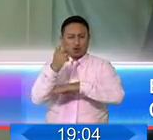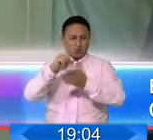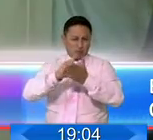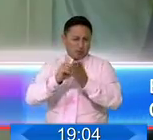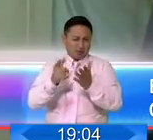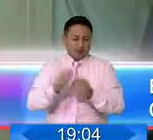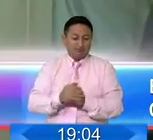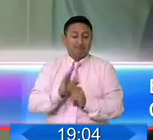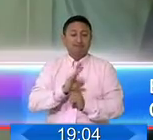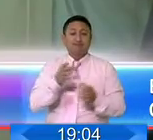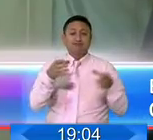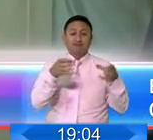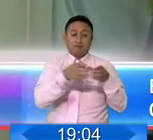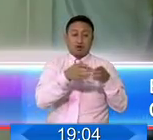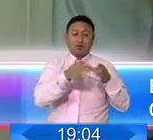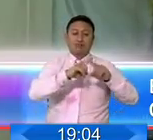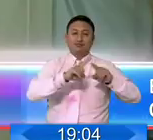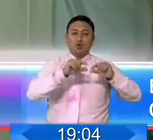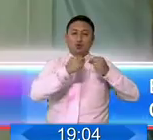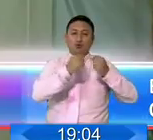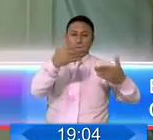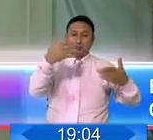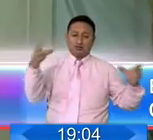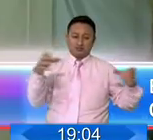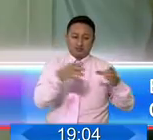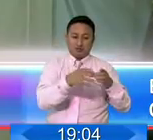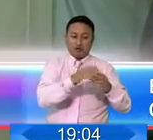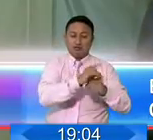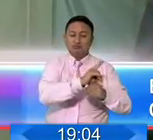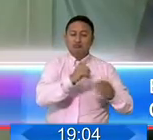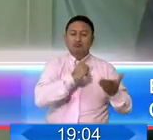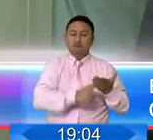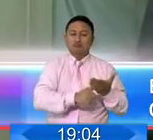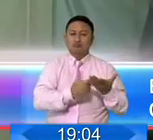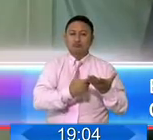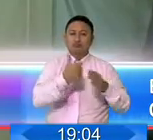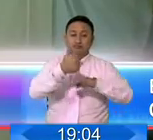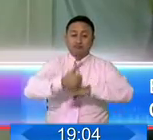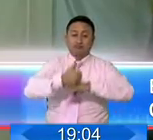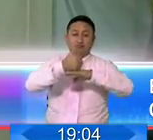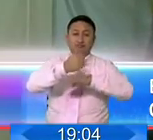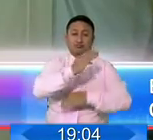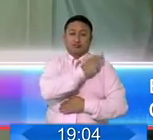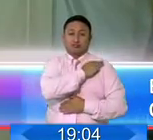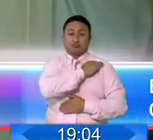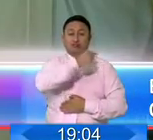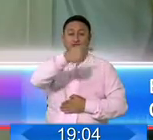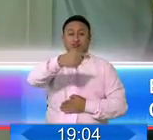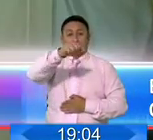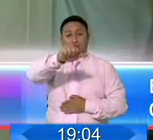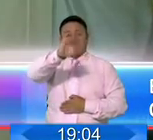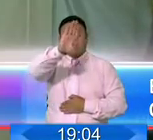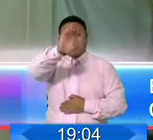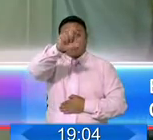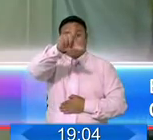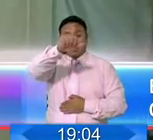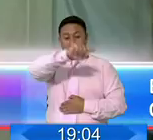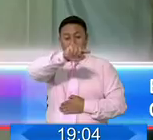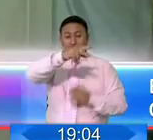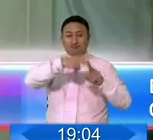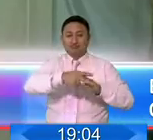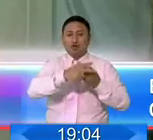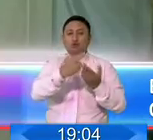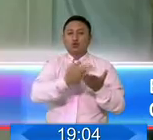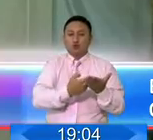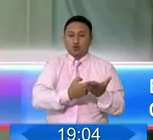Comisión Ocasional Multipartidista que analiza el asesinato del general Jorge Gabela inició la sesión número 07